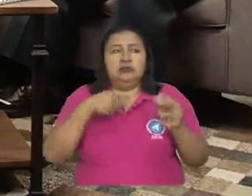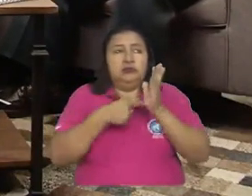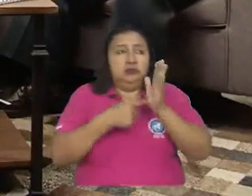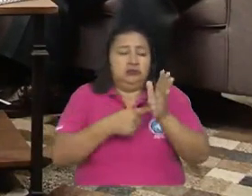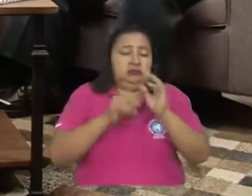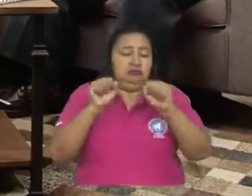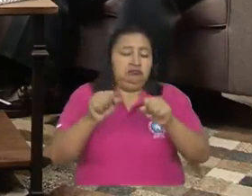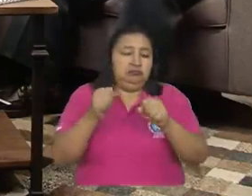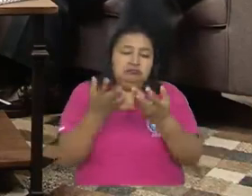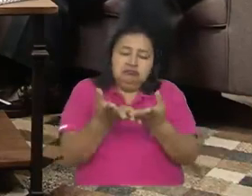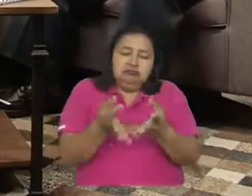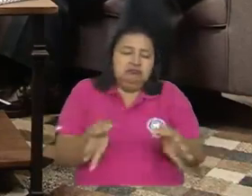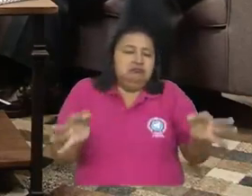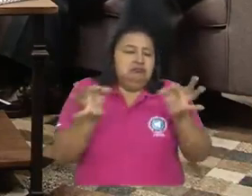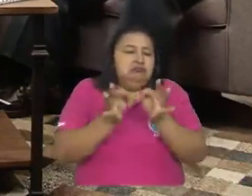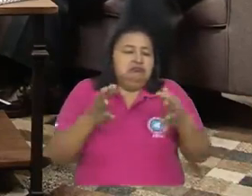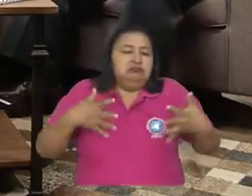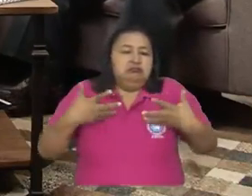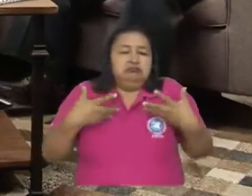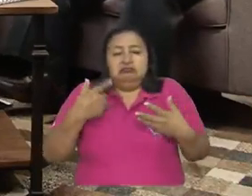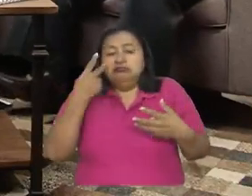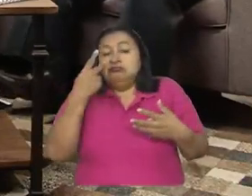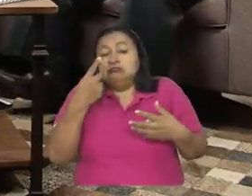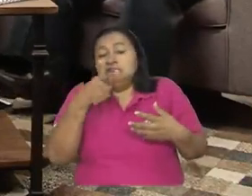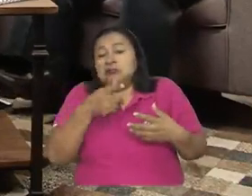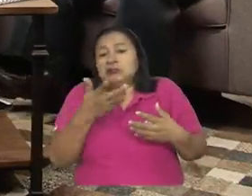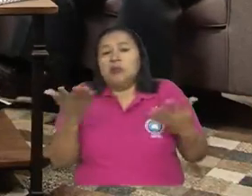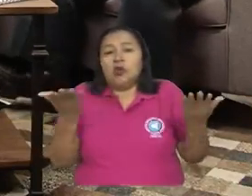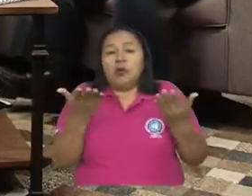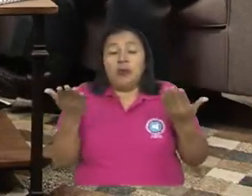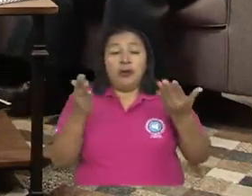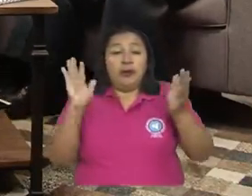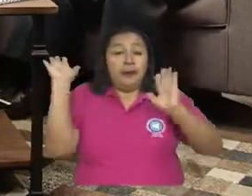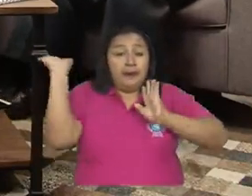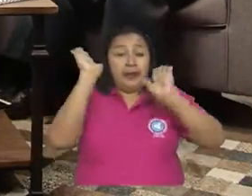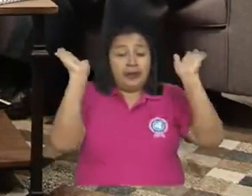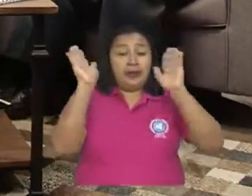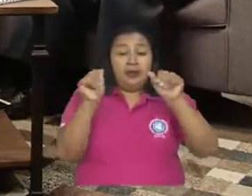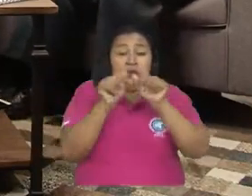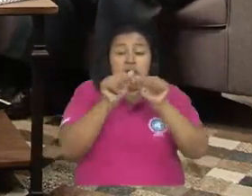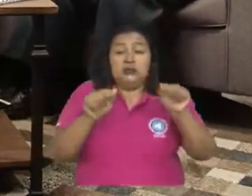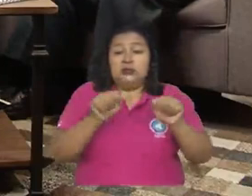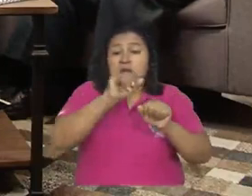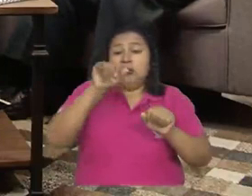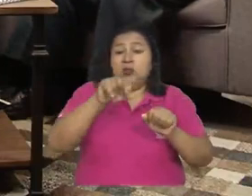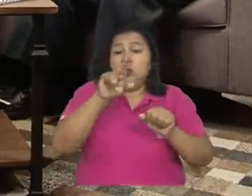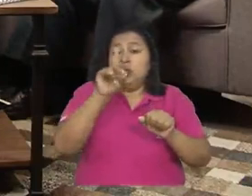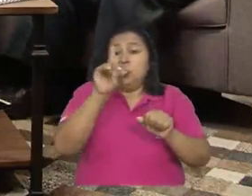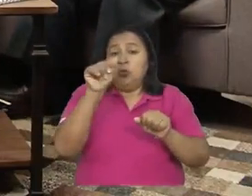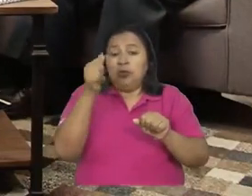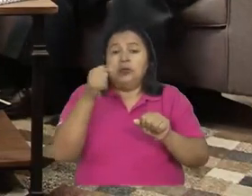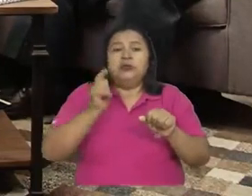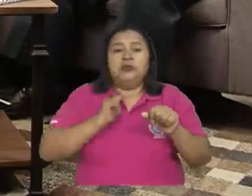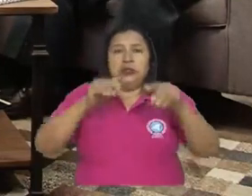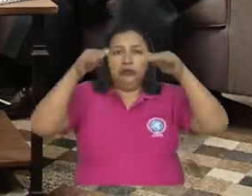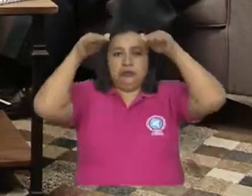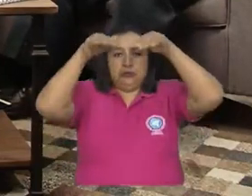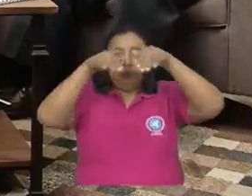de mucha alegría ver cómo ya el mercado de San Judas, el mercadito de San Judas, tiene techo